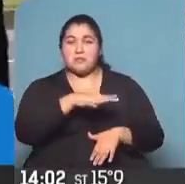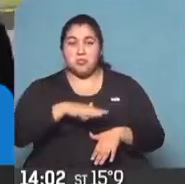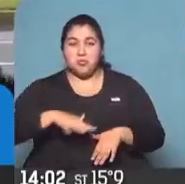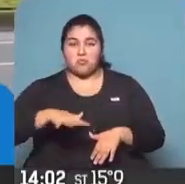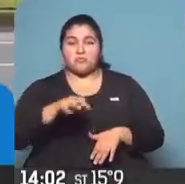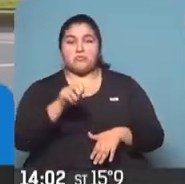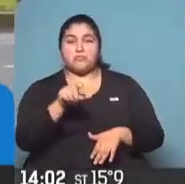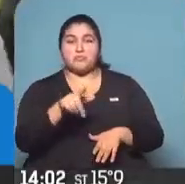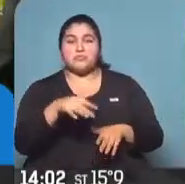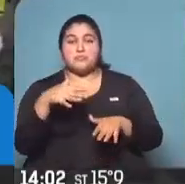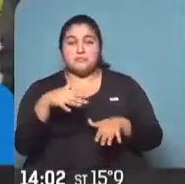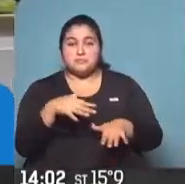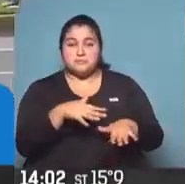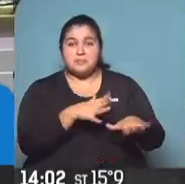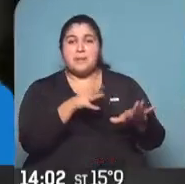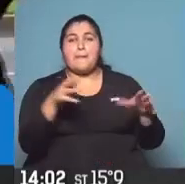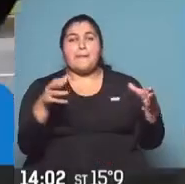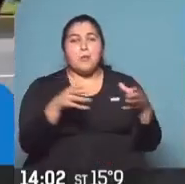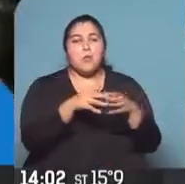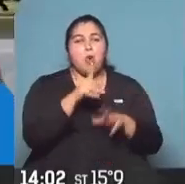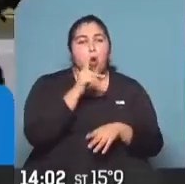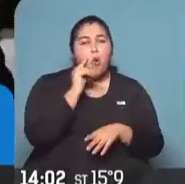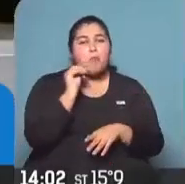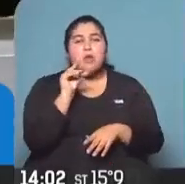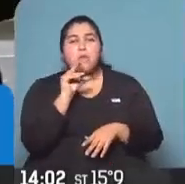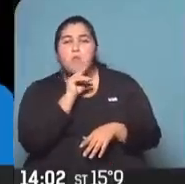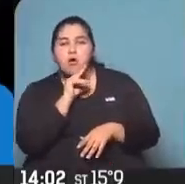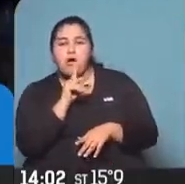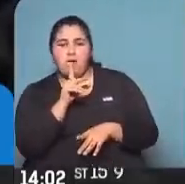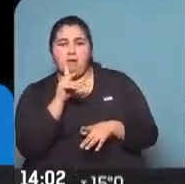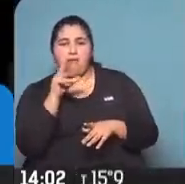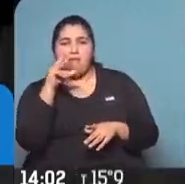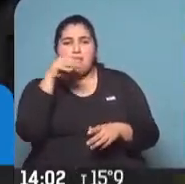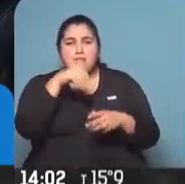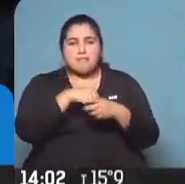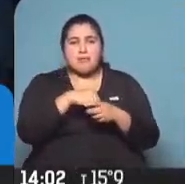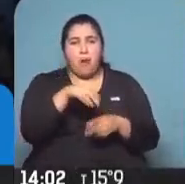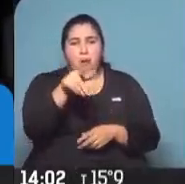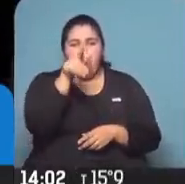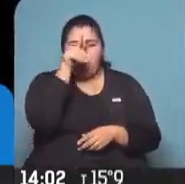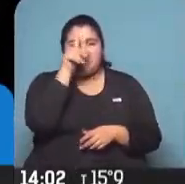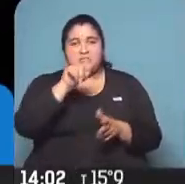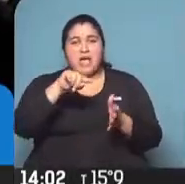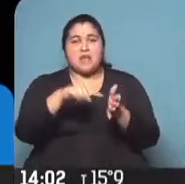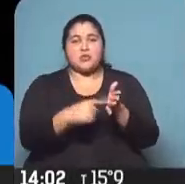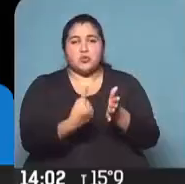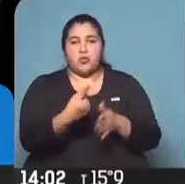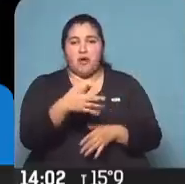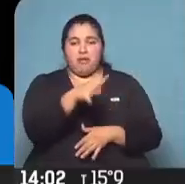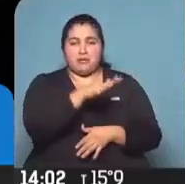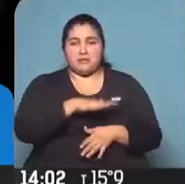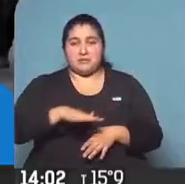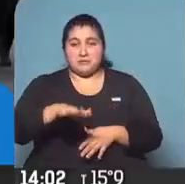oficial los hombres y mujeres que integran la policía de la ciudad de buenos aires